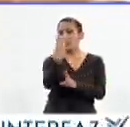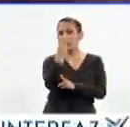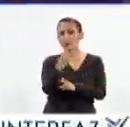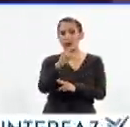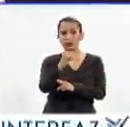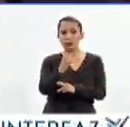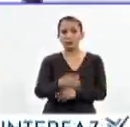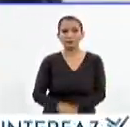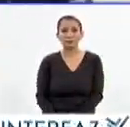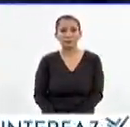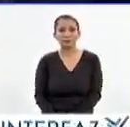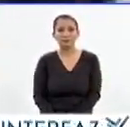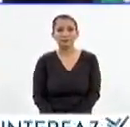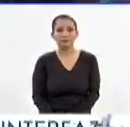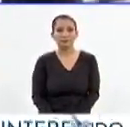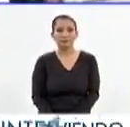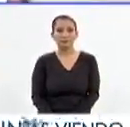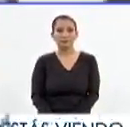2 de junio.